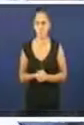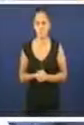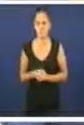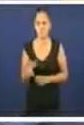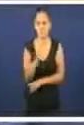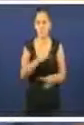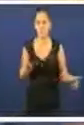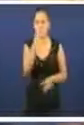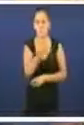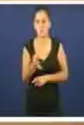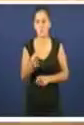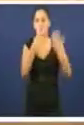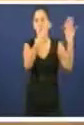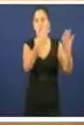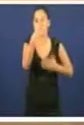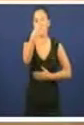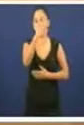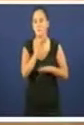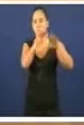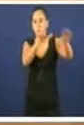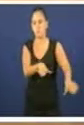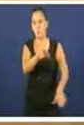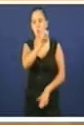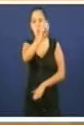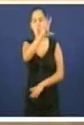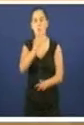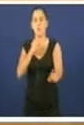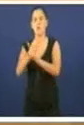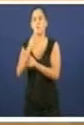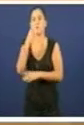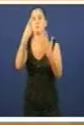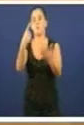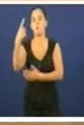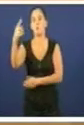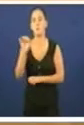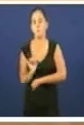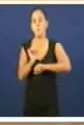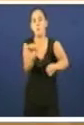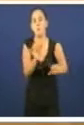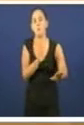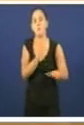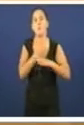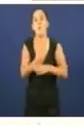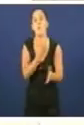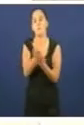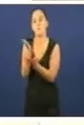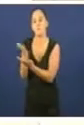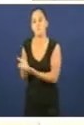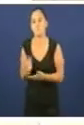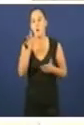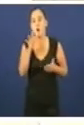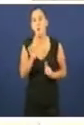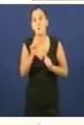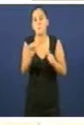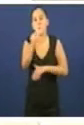presentes na Cámara 73 votos afirmativos doce votos en contra sesenta e un. votos en contra doce. votamos en